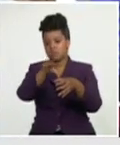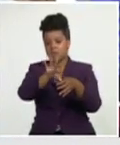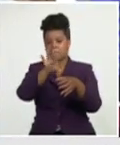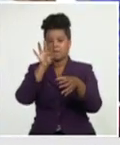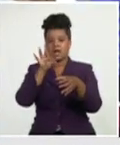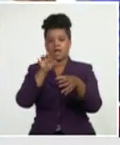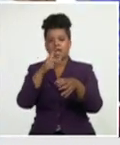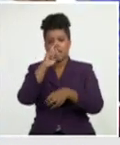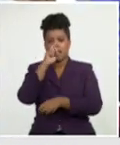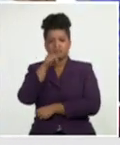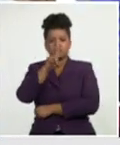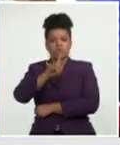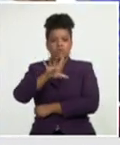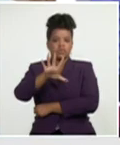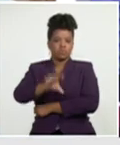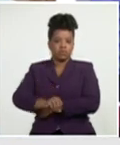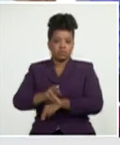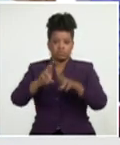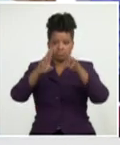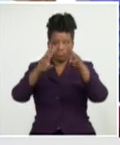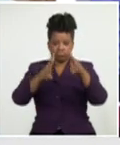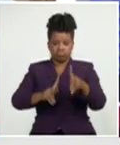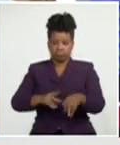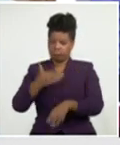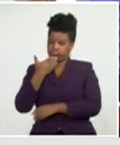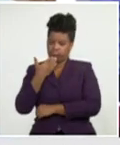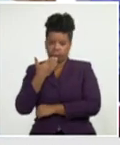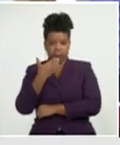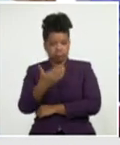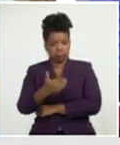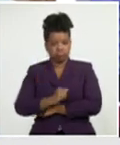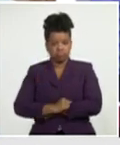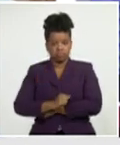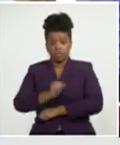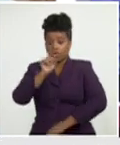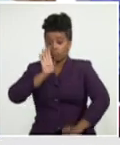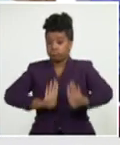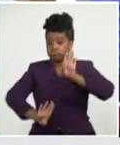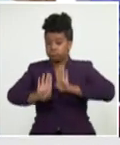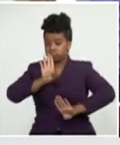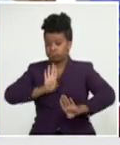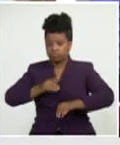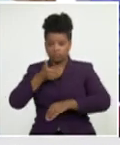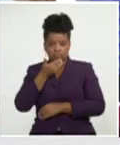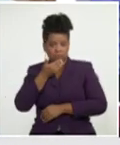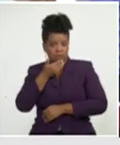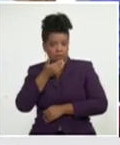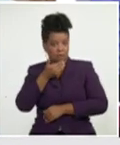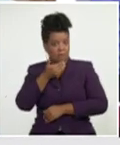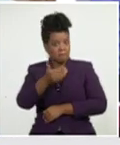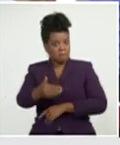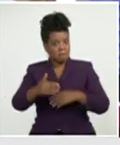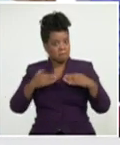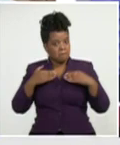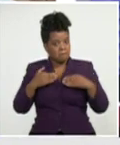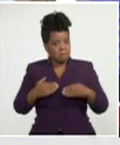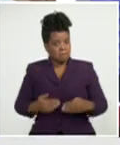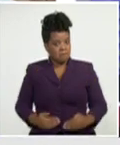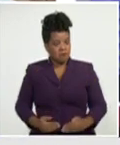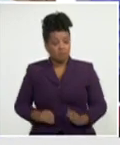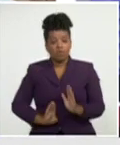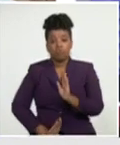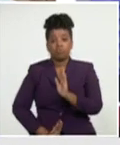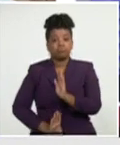los resultados son excelentes, Gisela. El título de anticuerpos neutralizante, que es la variable de oro de estos ensayos clínicos, se incrementa 5 veces